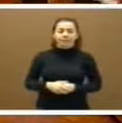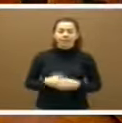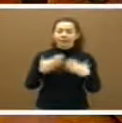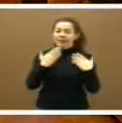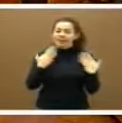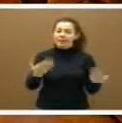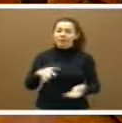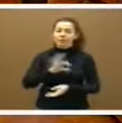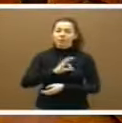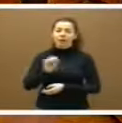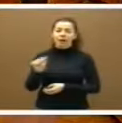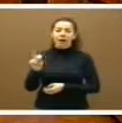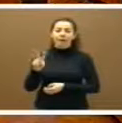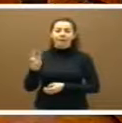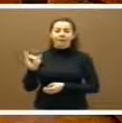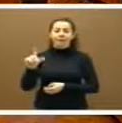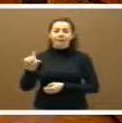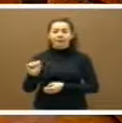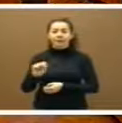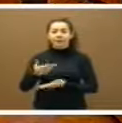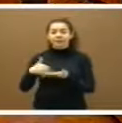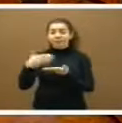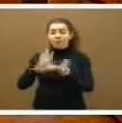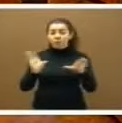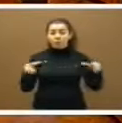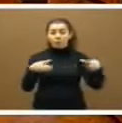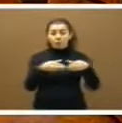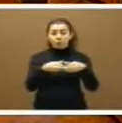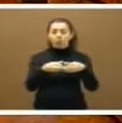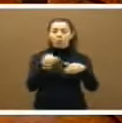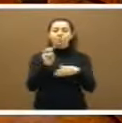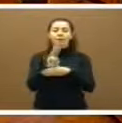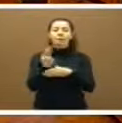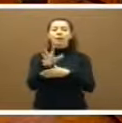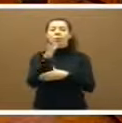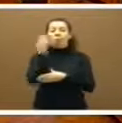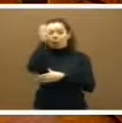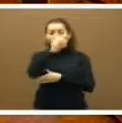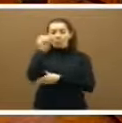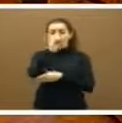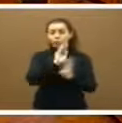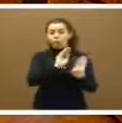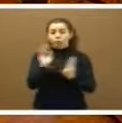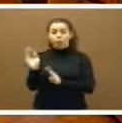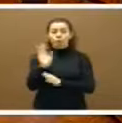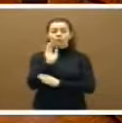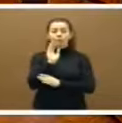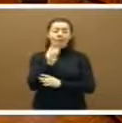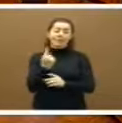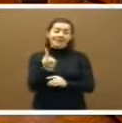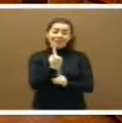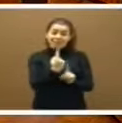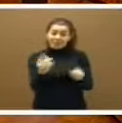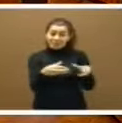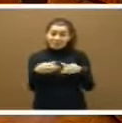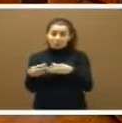SEÑOR gracias, señora Ávila. El resto de grupos parlamentarios, para fijar posición con respecto a esta enmienda, señorías, tendrán un turno de un minuto cada